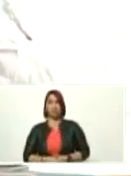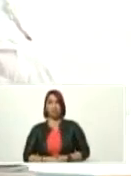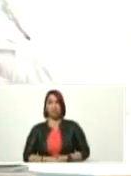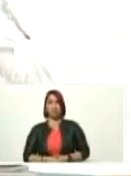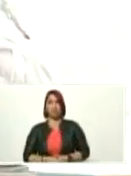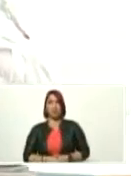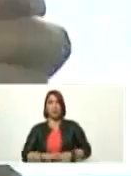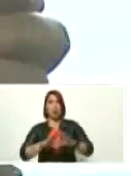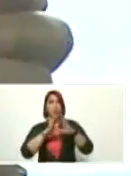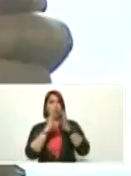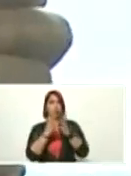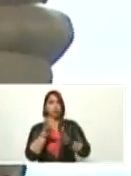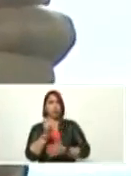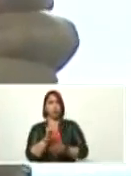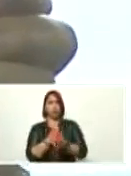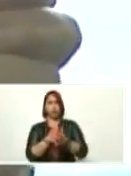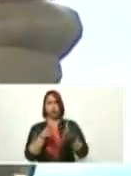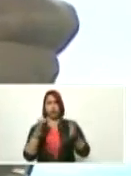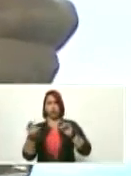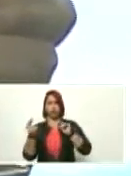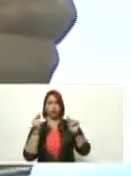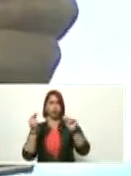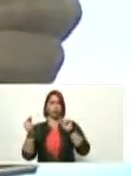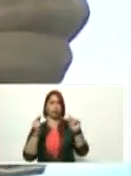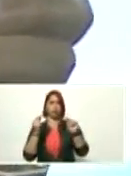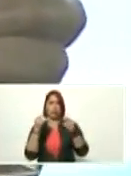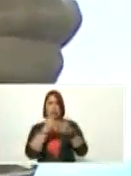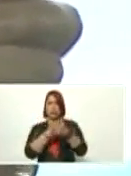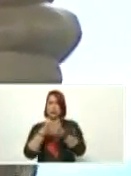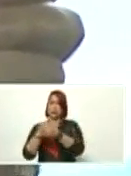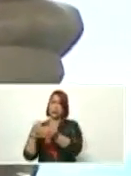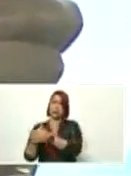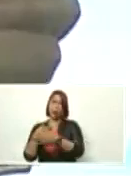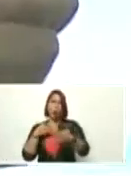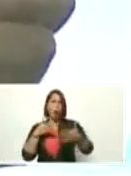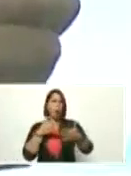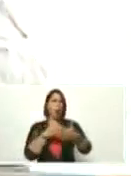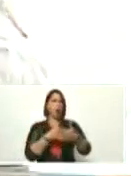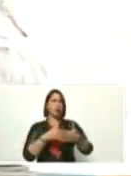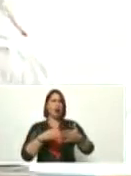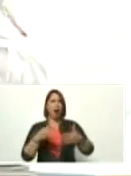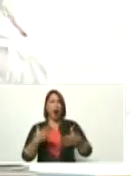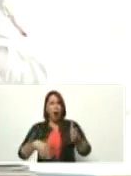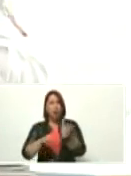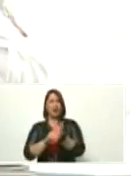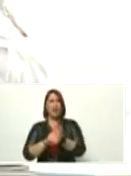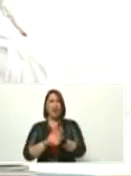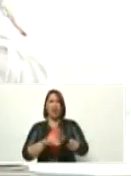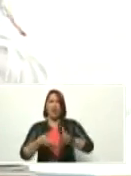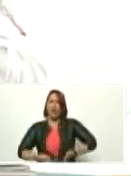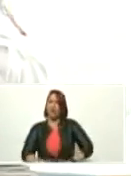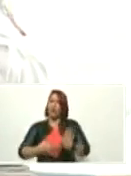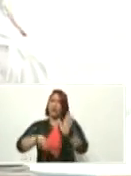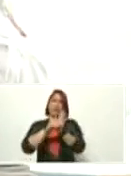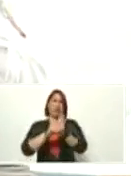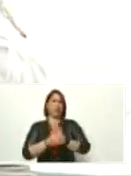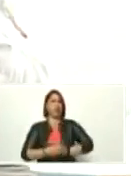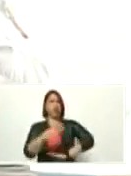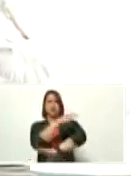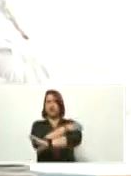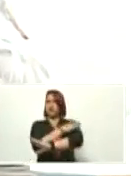En el mundo hay un gran debate y una gran batalla contra el resurgimiento de la